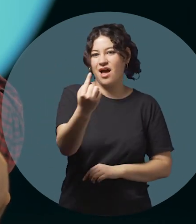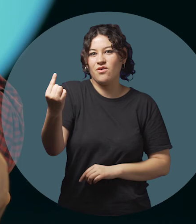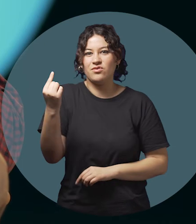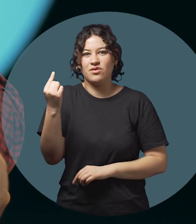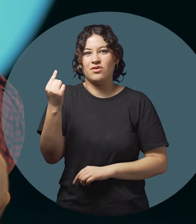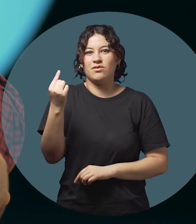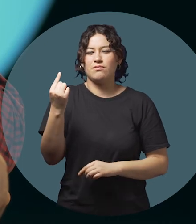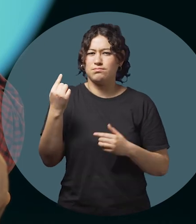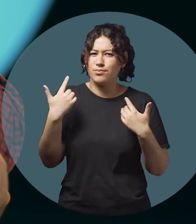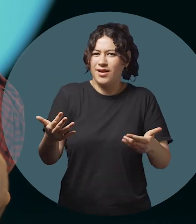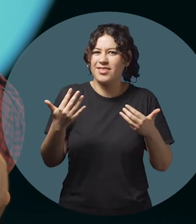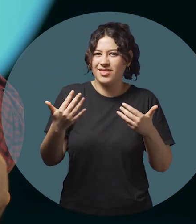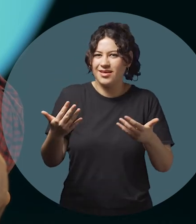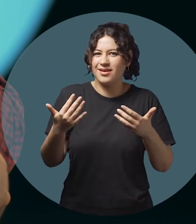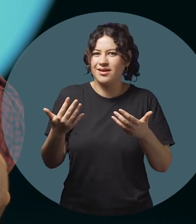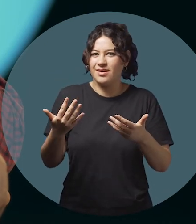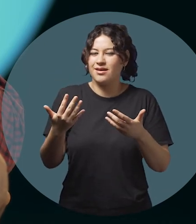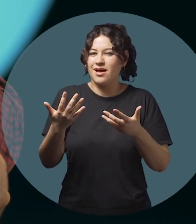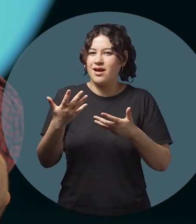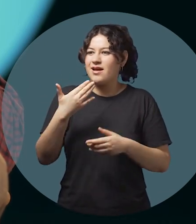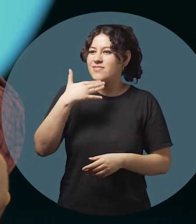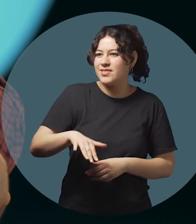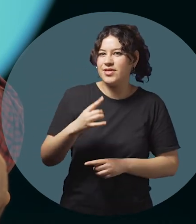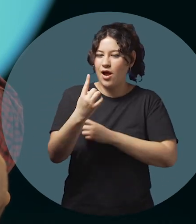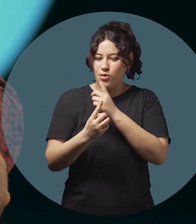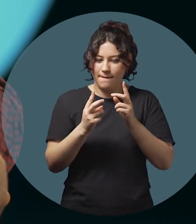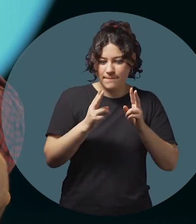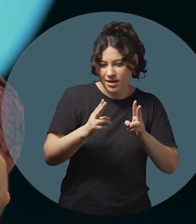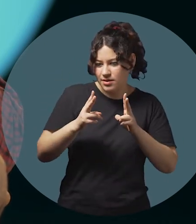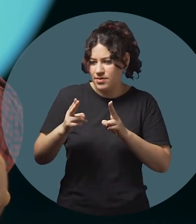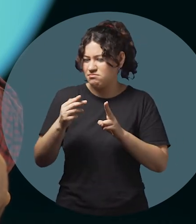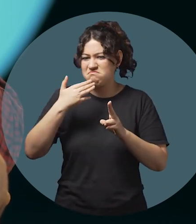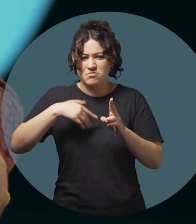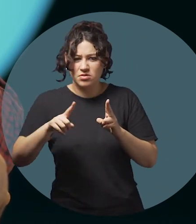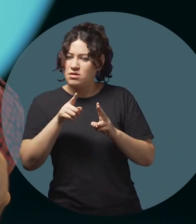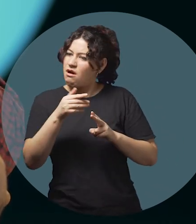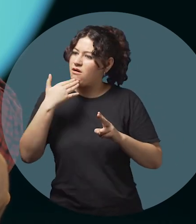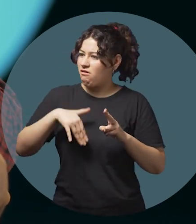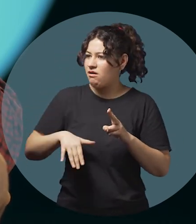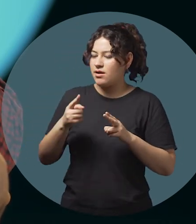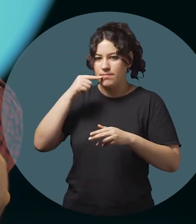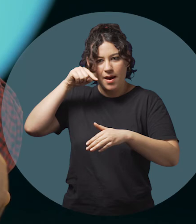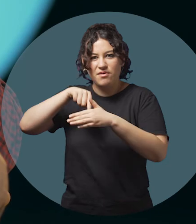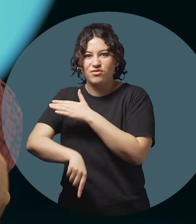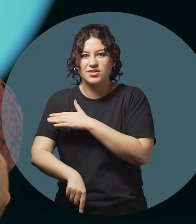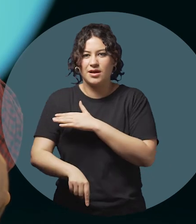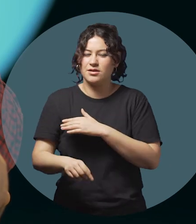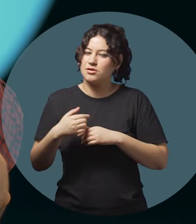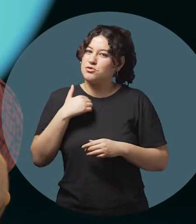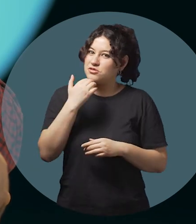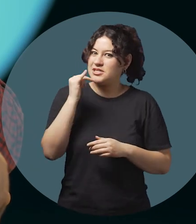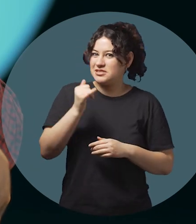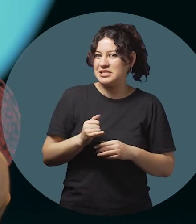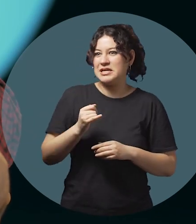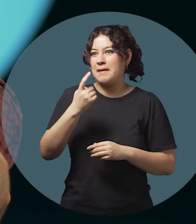nosotros también podemos incidir o entender algunas partes que otro no entendió y profundizar en esas partes. No sé si soy